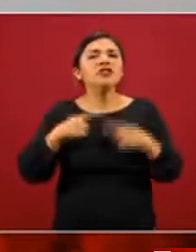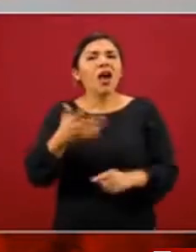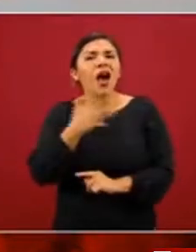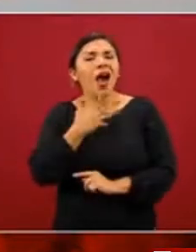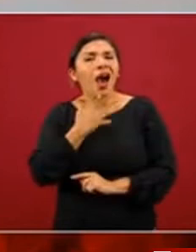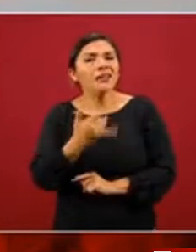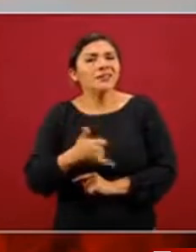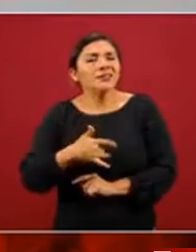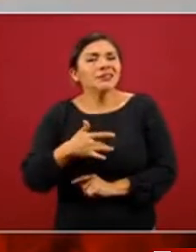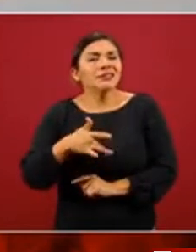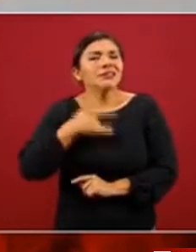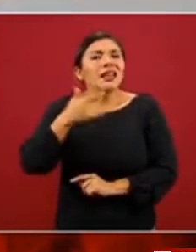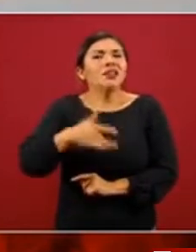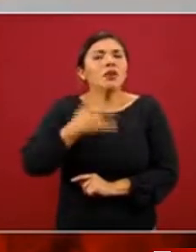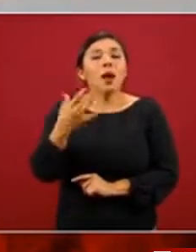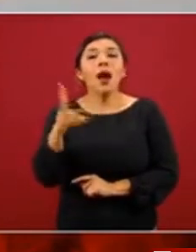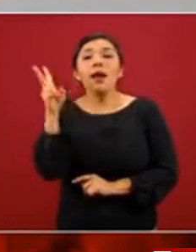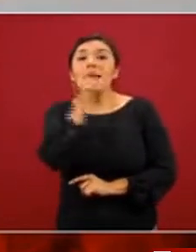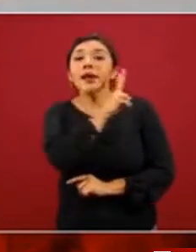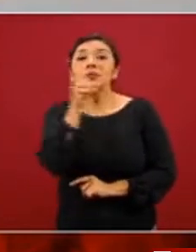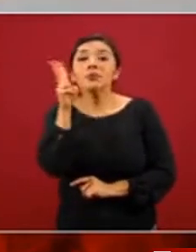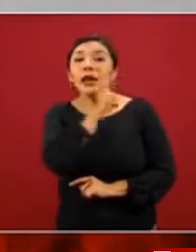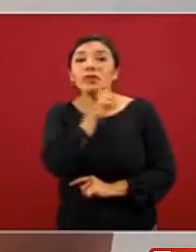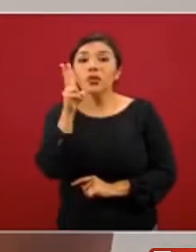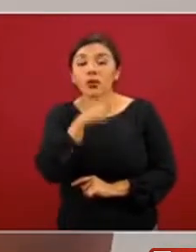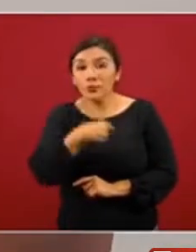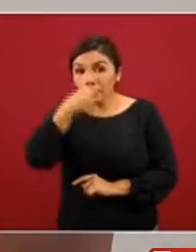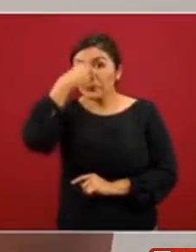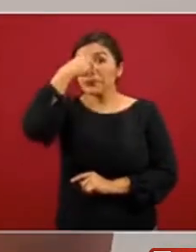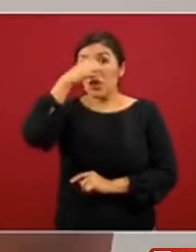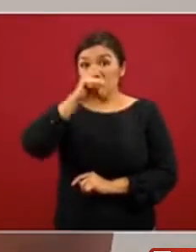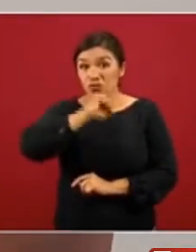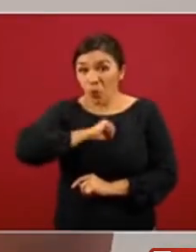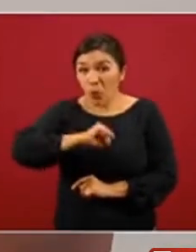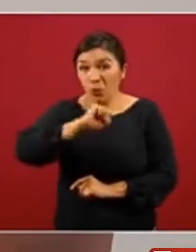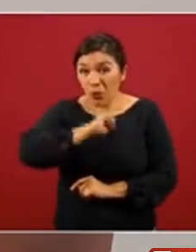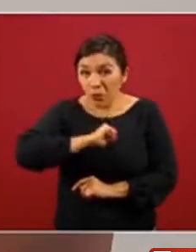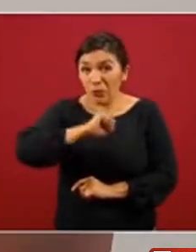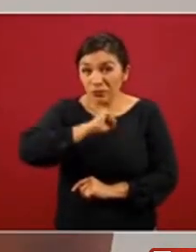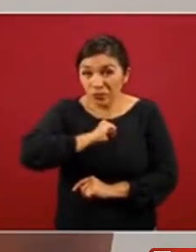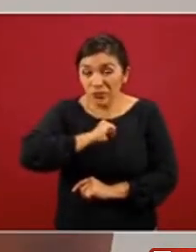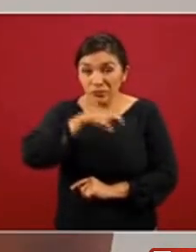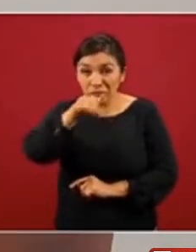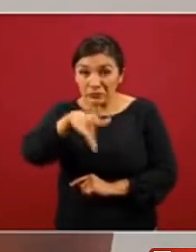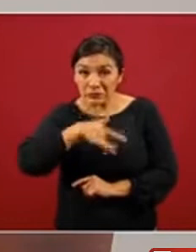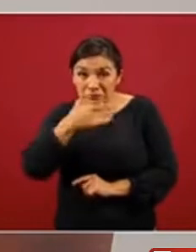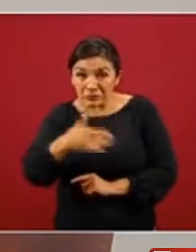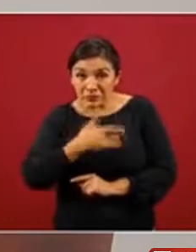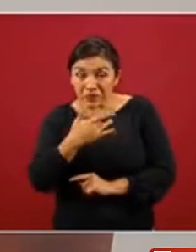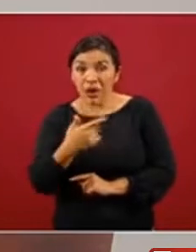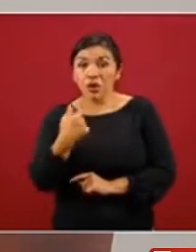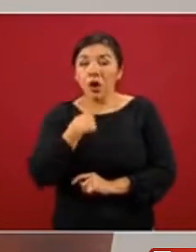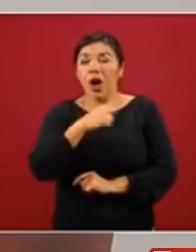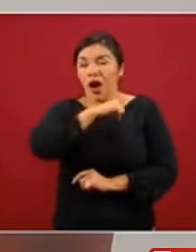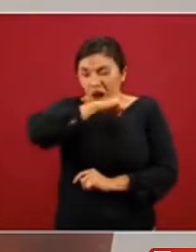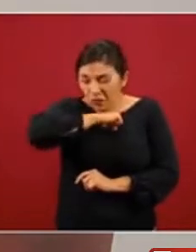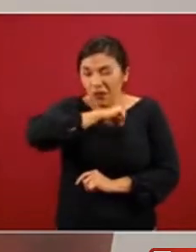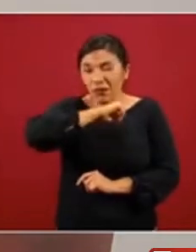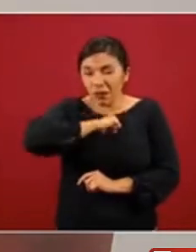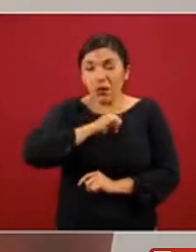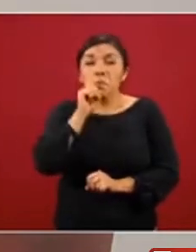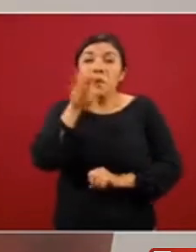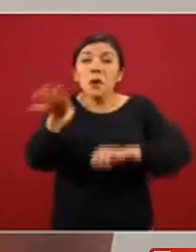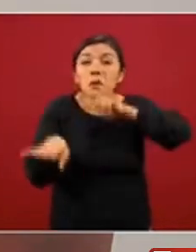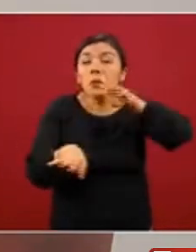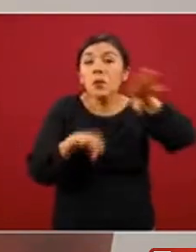síntomas respiratorios. Esto es importante. Si tengo tos, la posibilidad de que cuando genere estas gotitas tengan